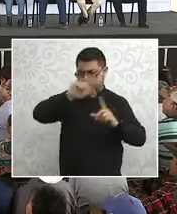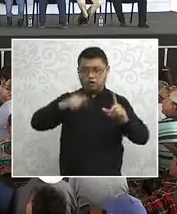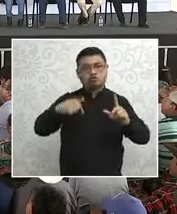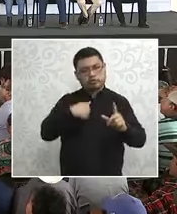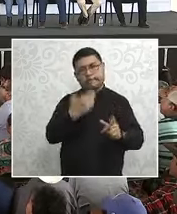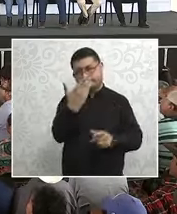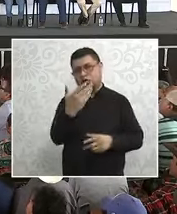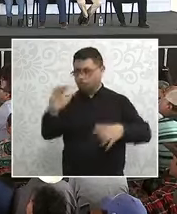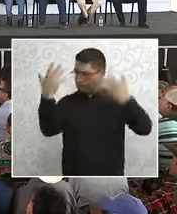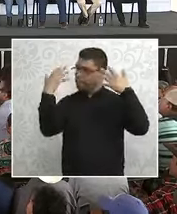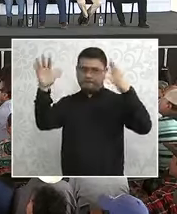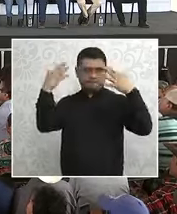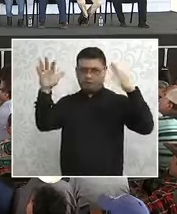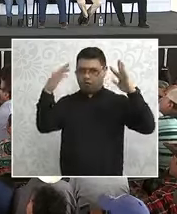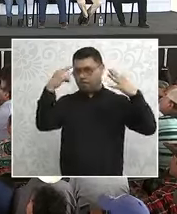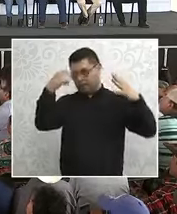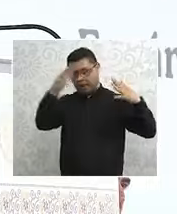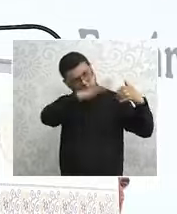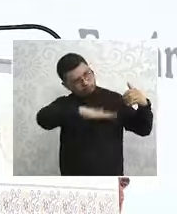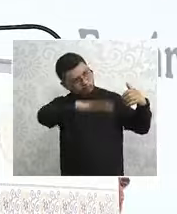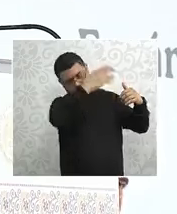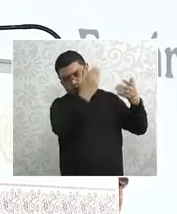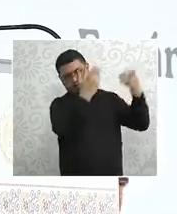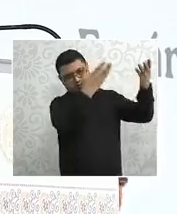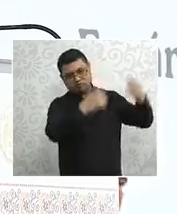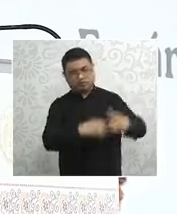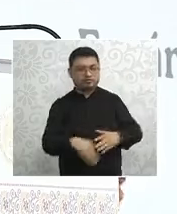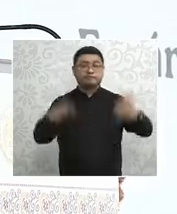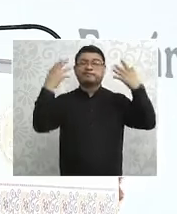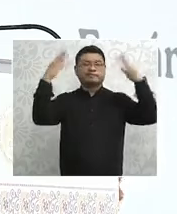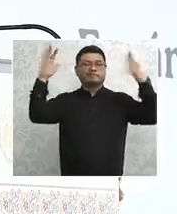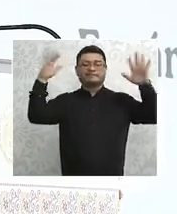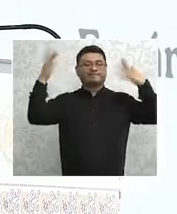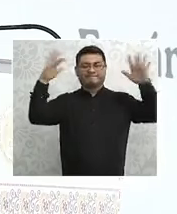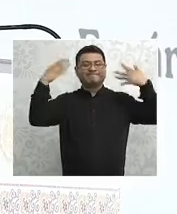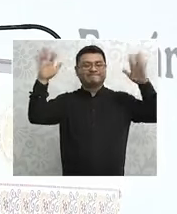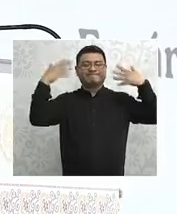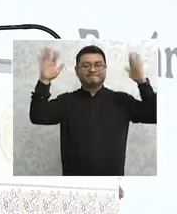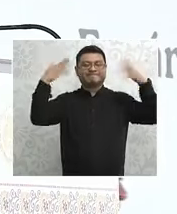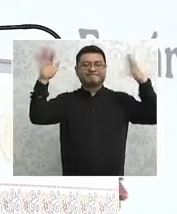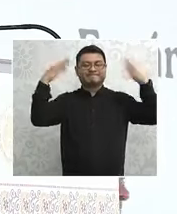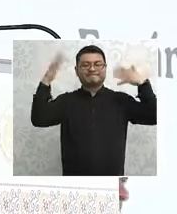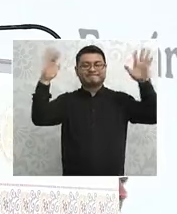en efecto Son compañeros y compañeras de